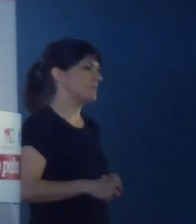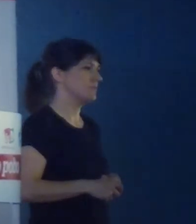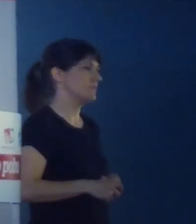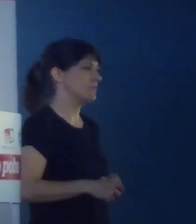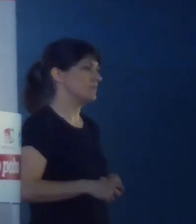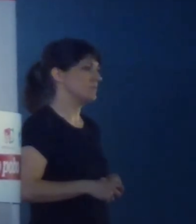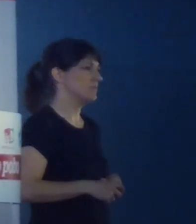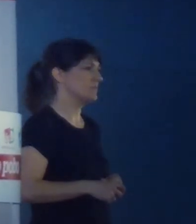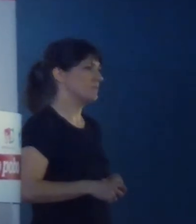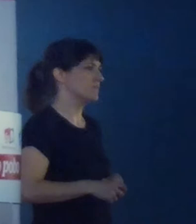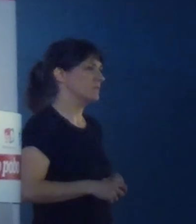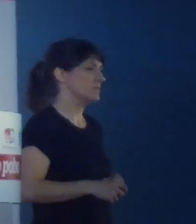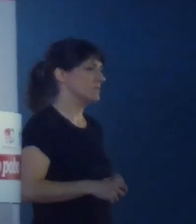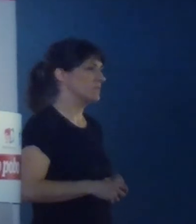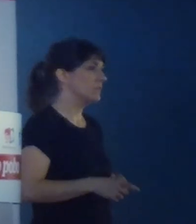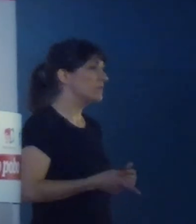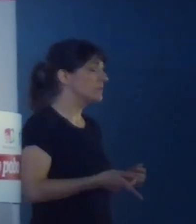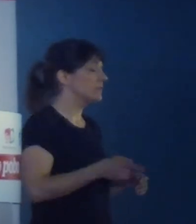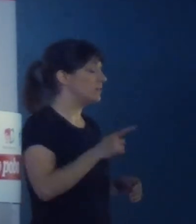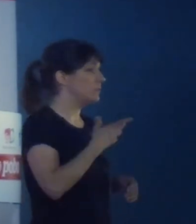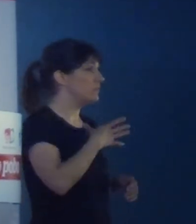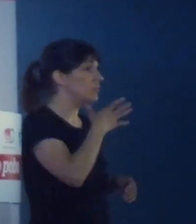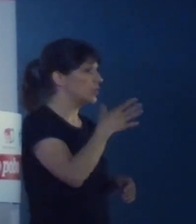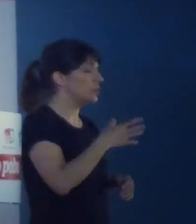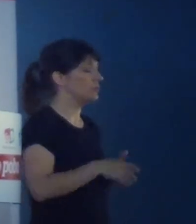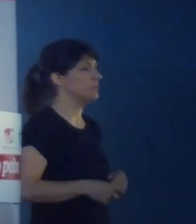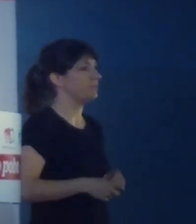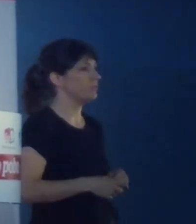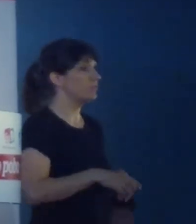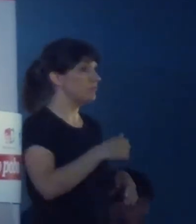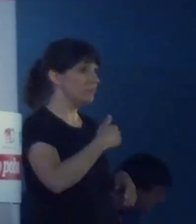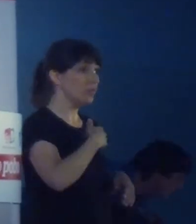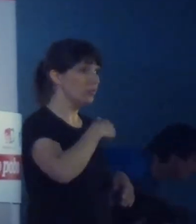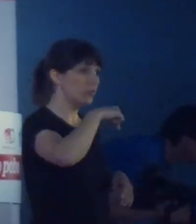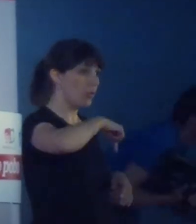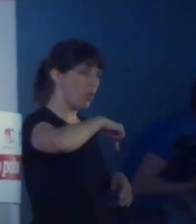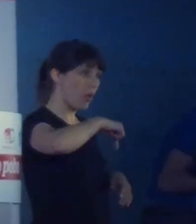Por iso precisamente eu quero hoxe